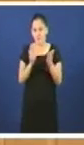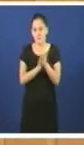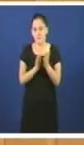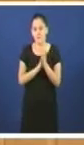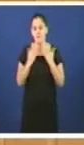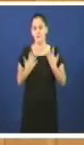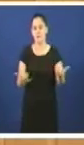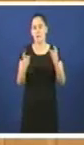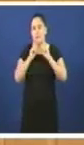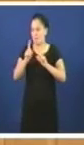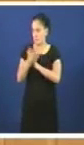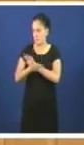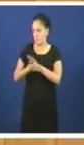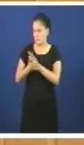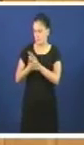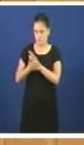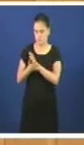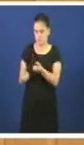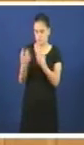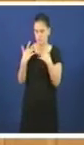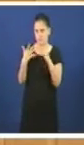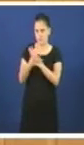una opinión como le parece